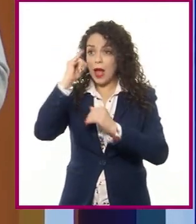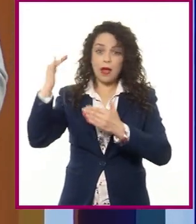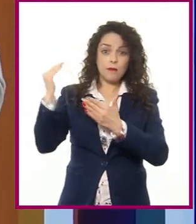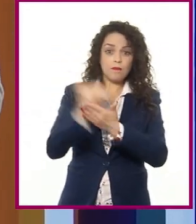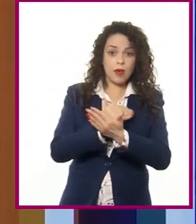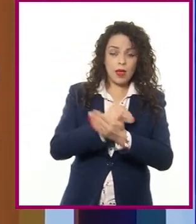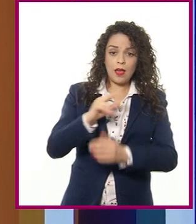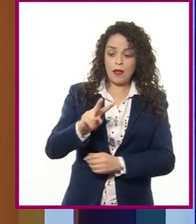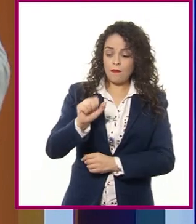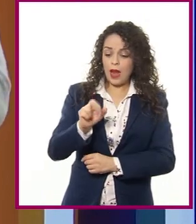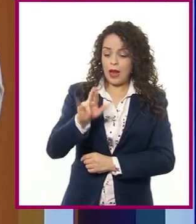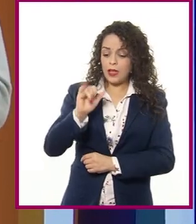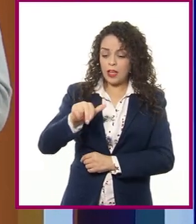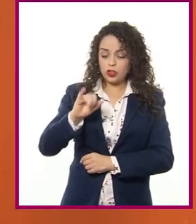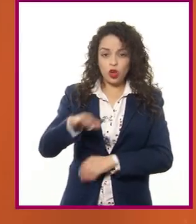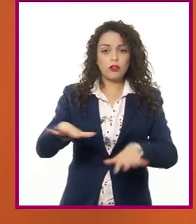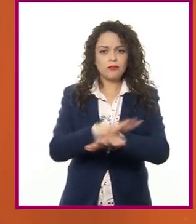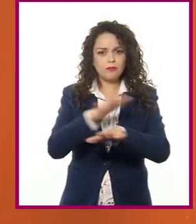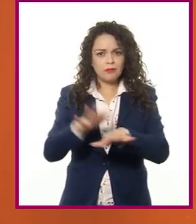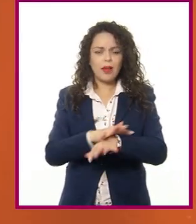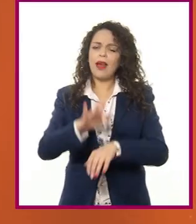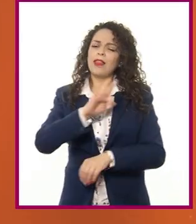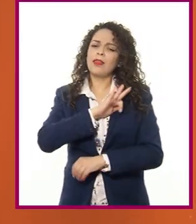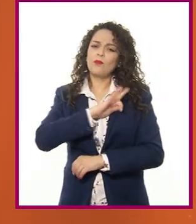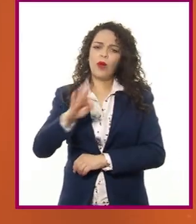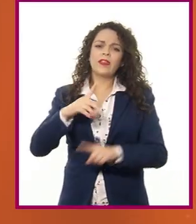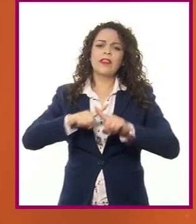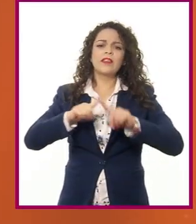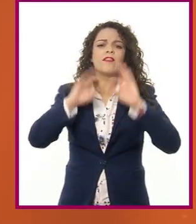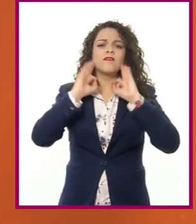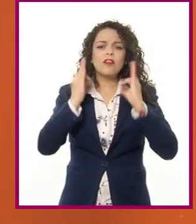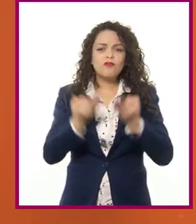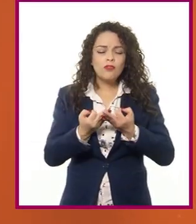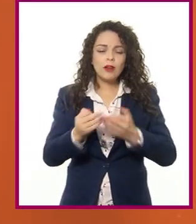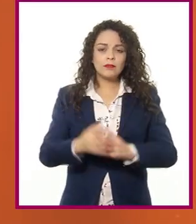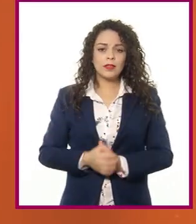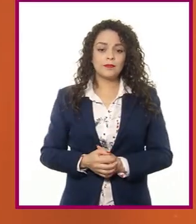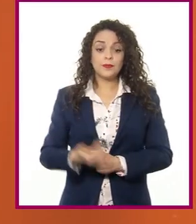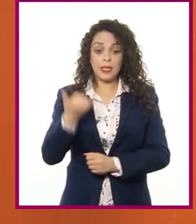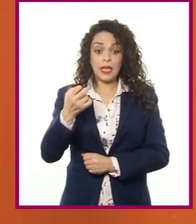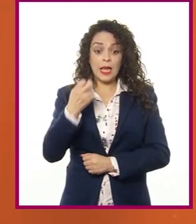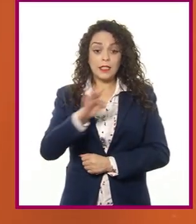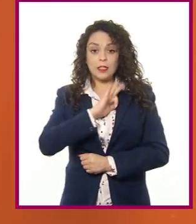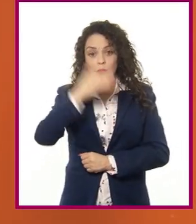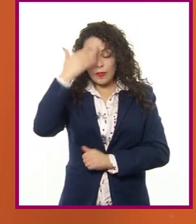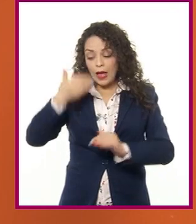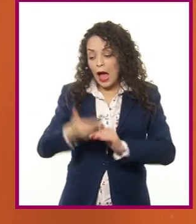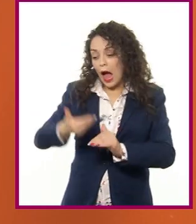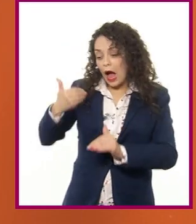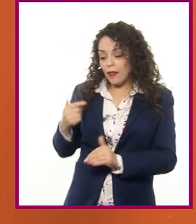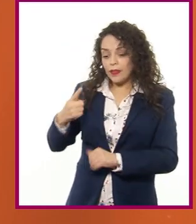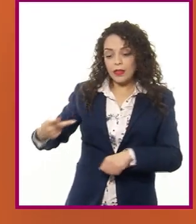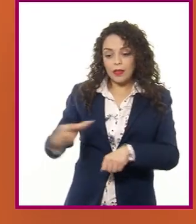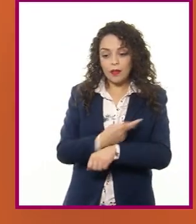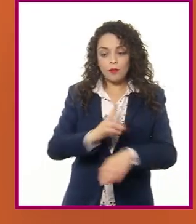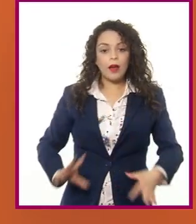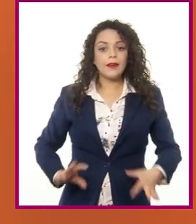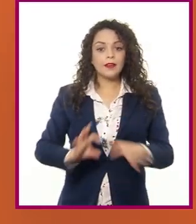variación en distintos momentos. Y con ello hacer inferencias y anticipaciones sobre las situaciones que